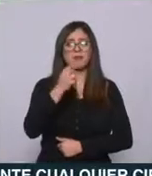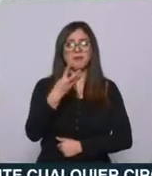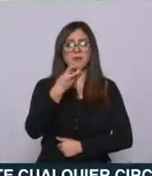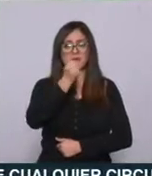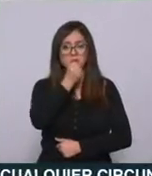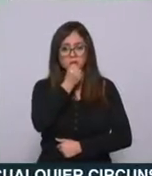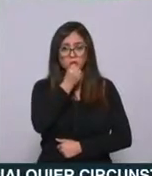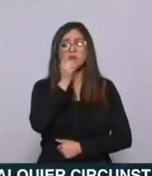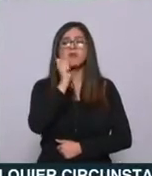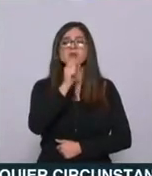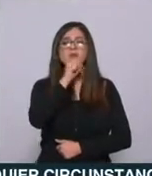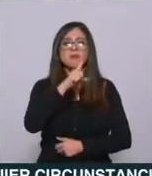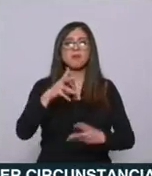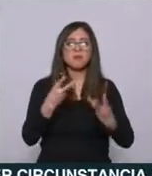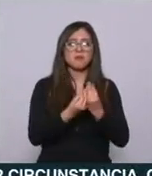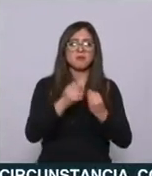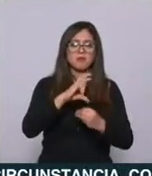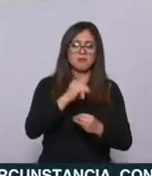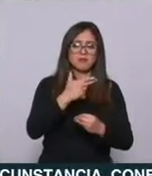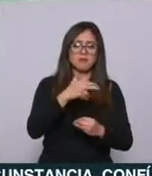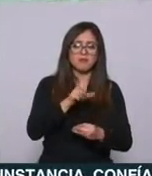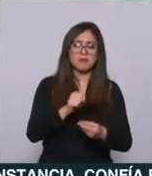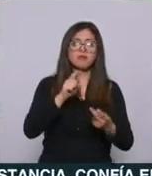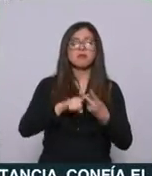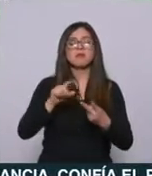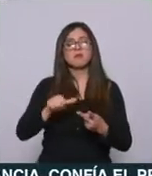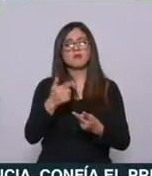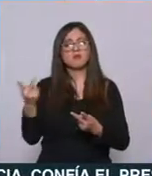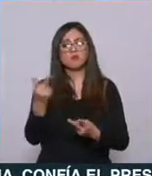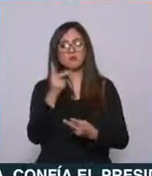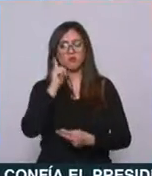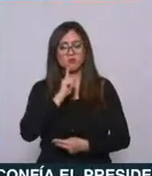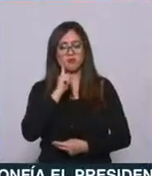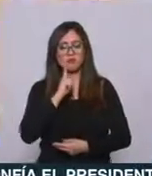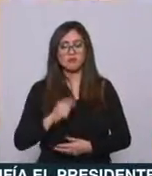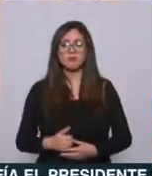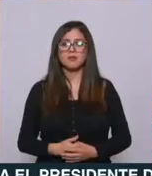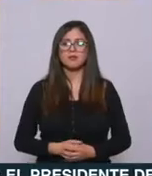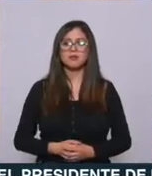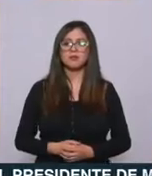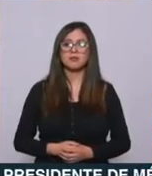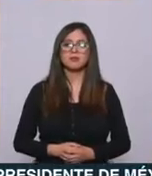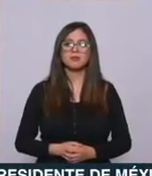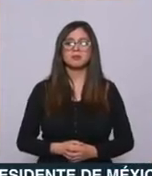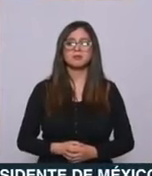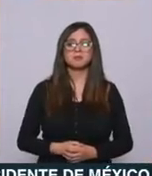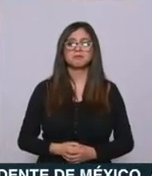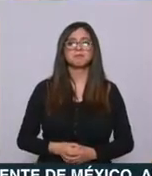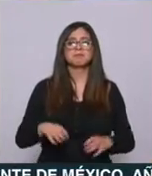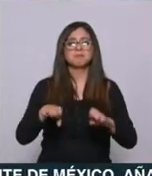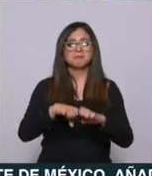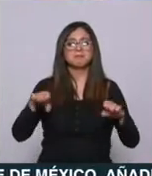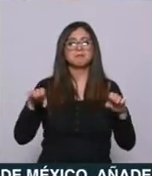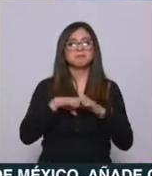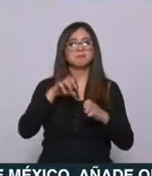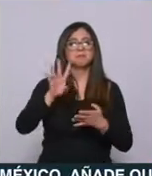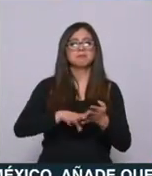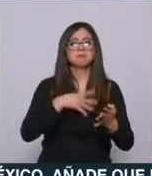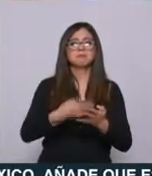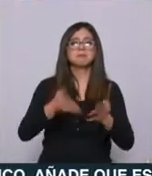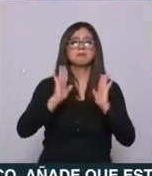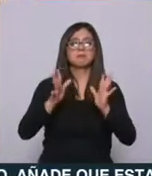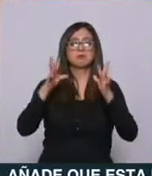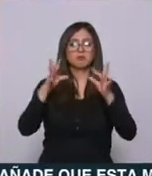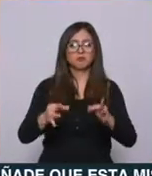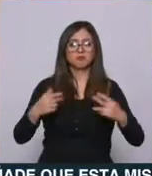segundos, seguida de las checas Jitka Kabelika y Jana Seksinkarova. El conjunto de Barcelona presentó de manera oficial la